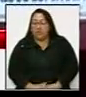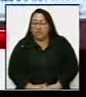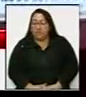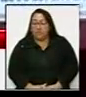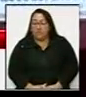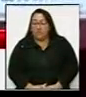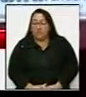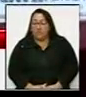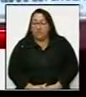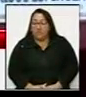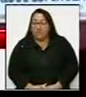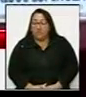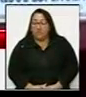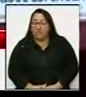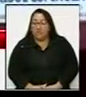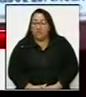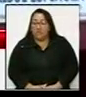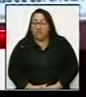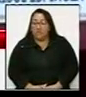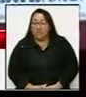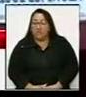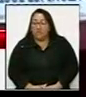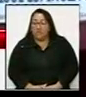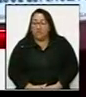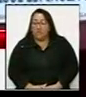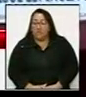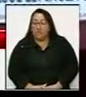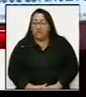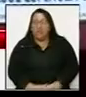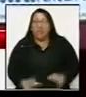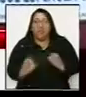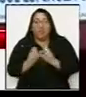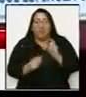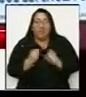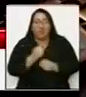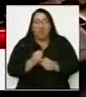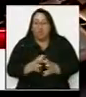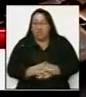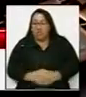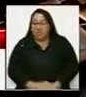haya discriminación y tampoco abuso en este momento a ninguno de los trabajadores.